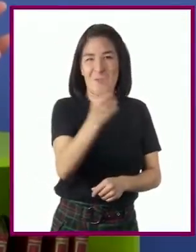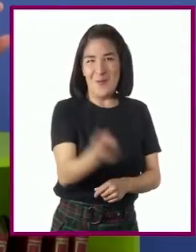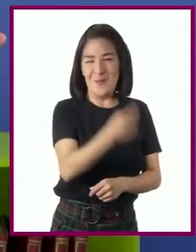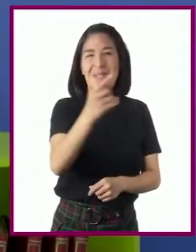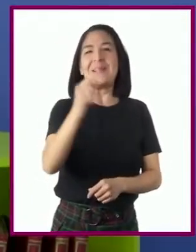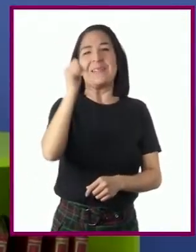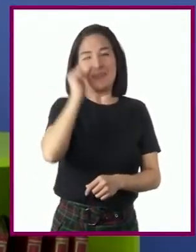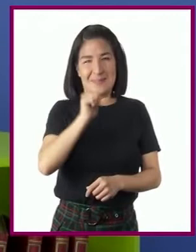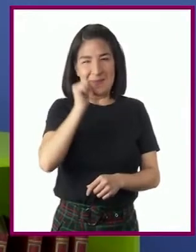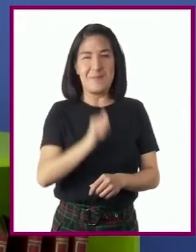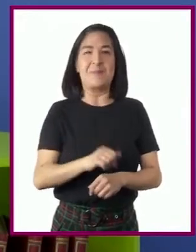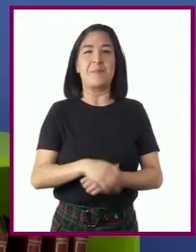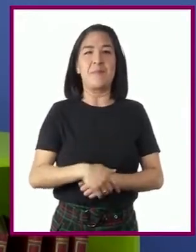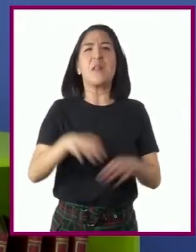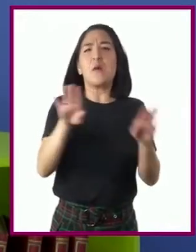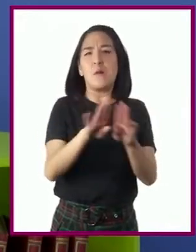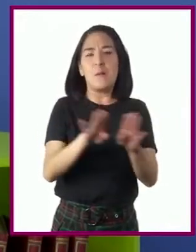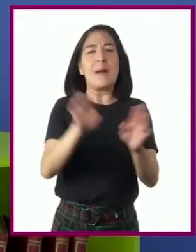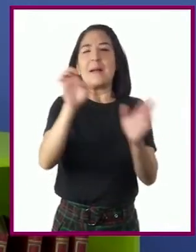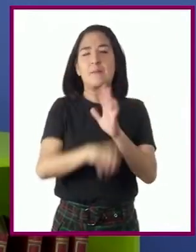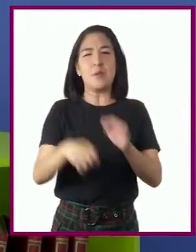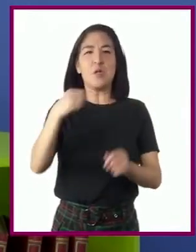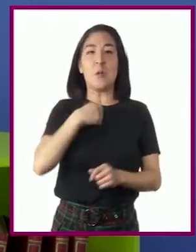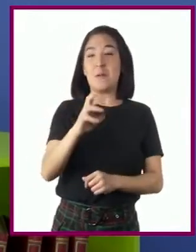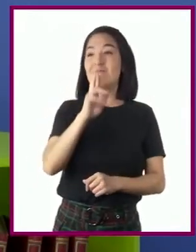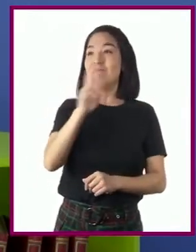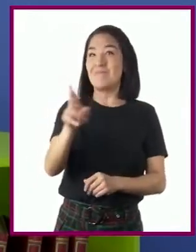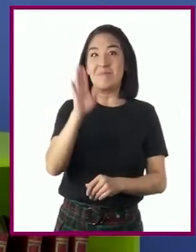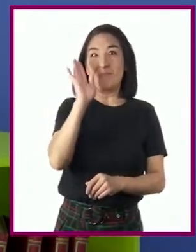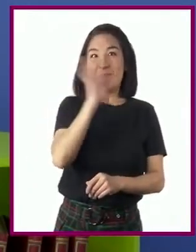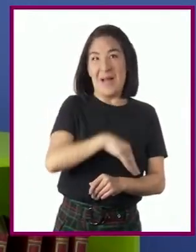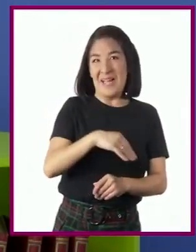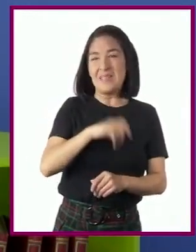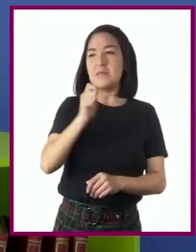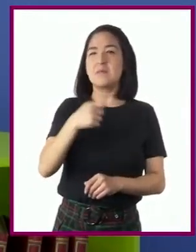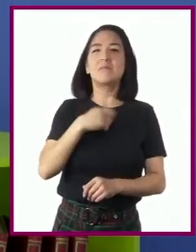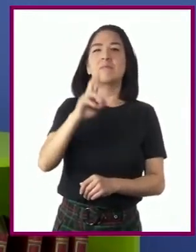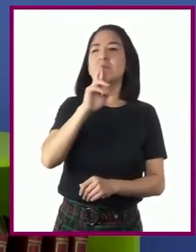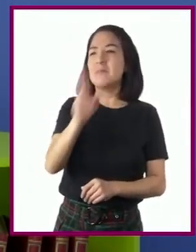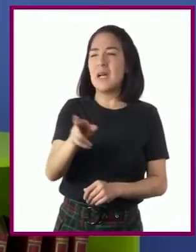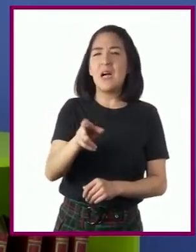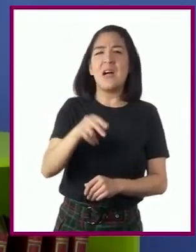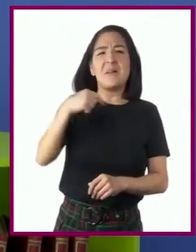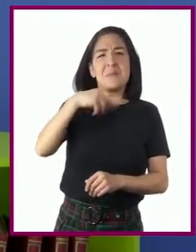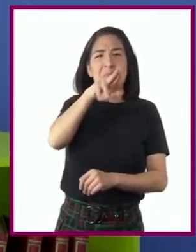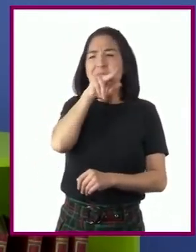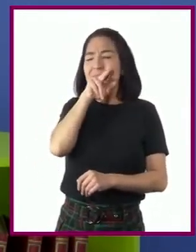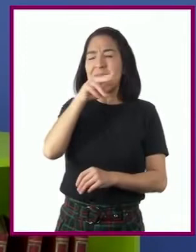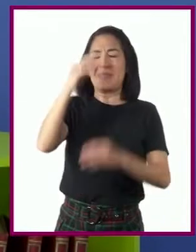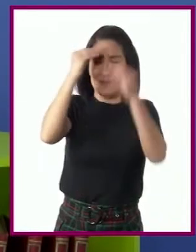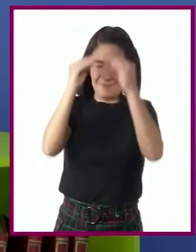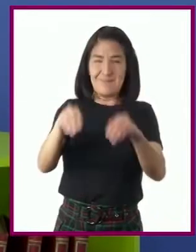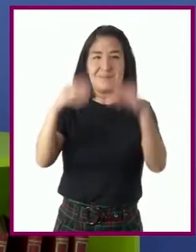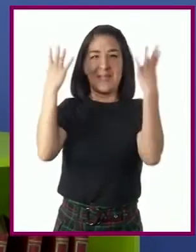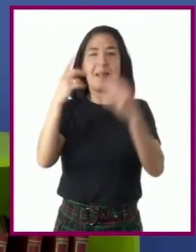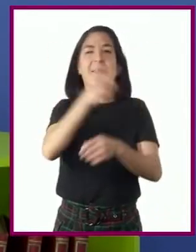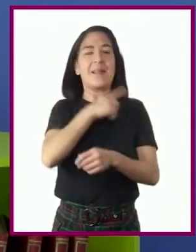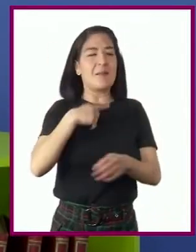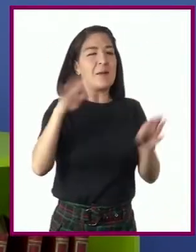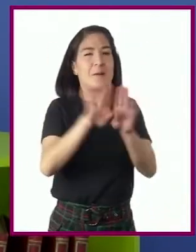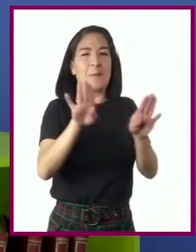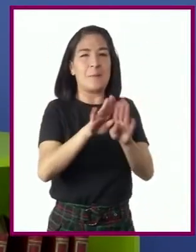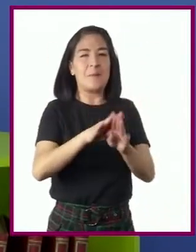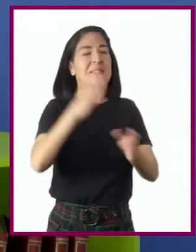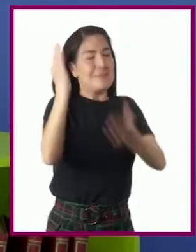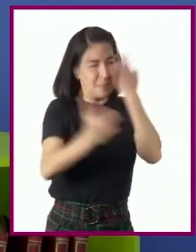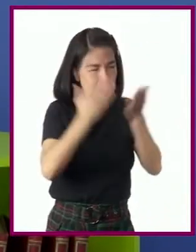que pensamos. Si respondimos mal en clase, no hay que preocuparnos más por ello y mejor nos enfocamos en estudiar el tema